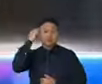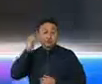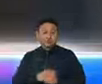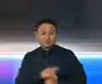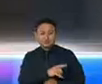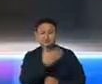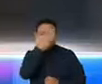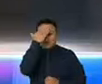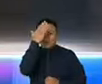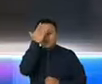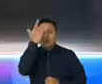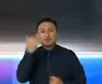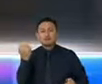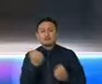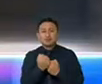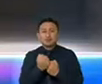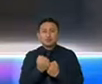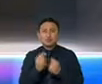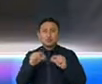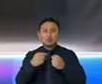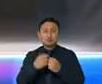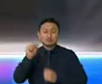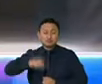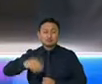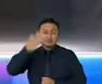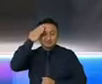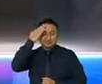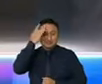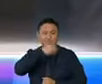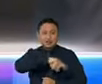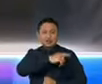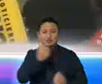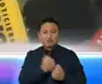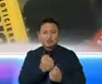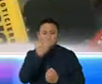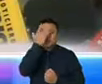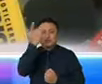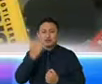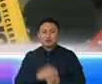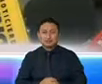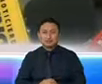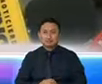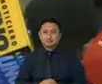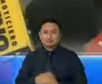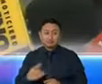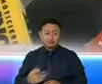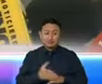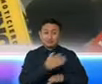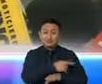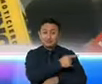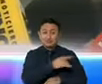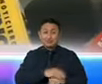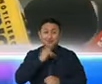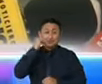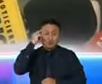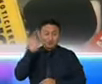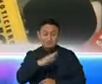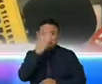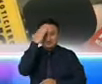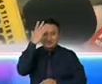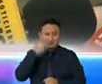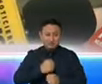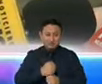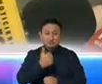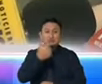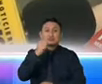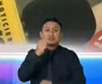los apoyan. En la oposición también dicen conocer los motivos de esta votación. Habían trabajado con Rafael Correa y habían conocido su trabajo y han estado 10